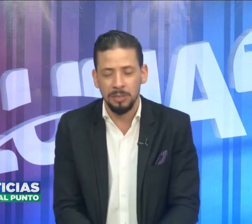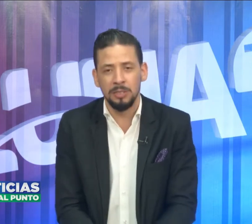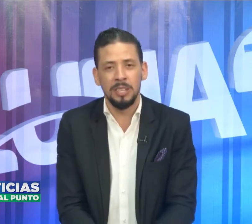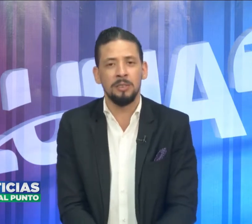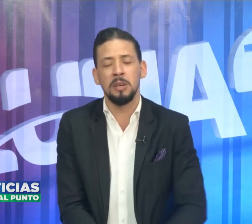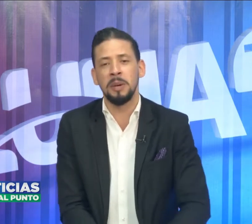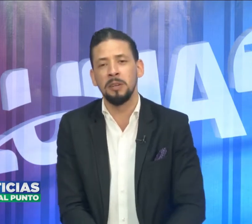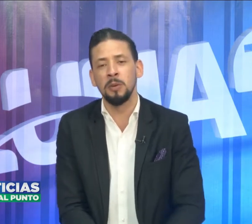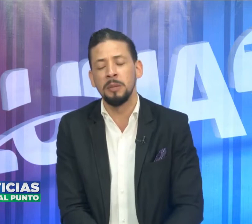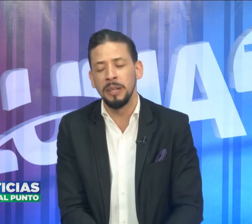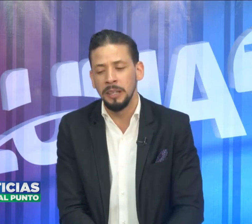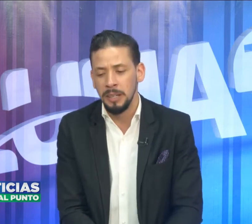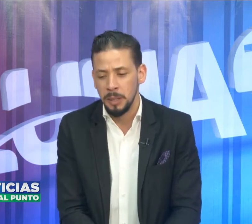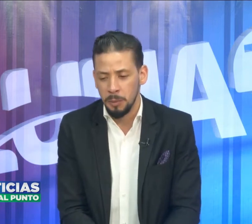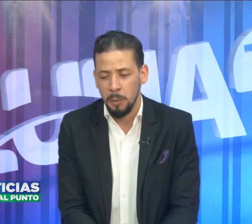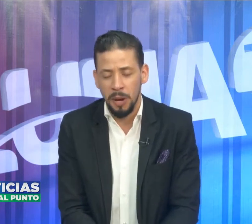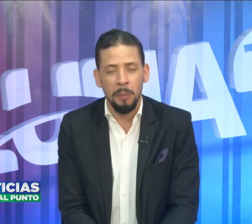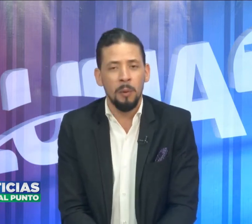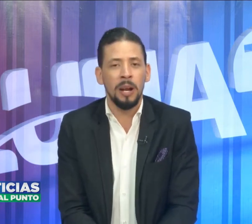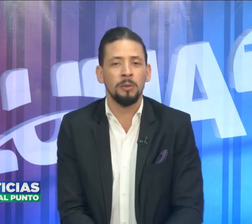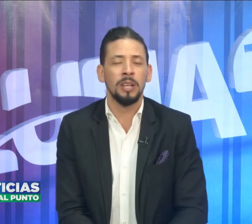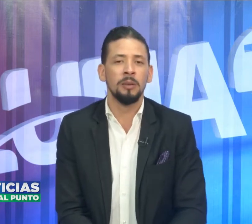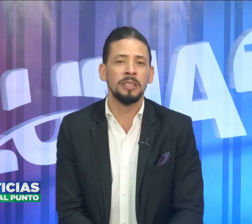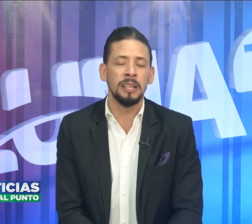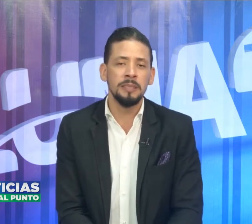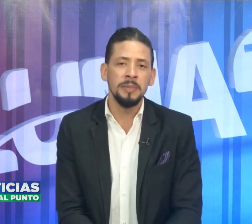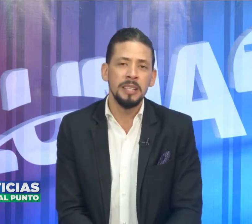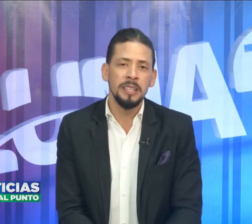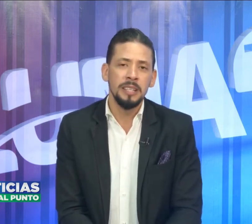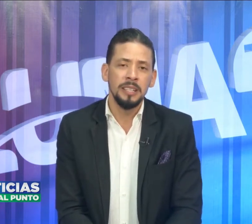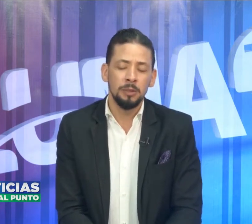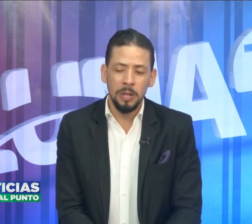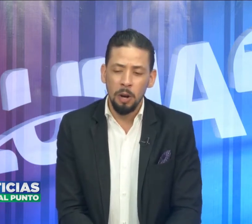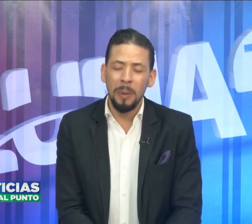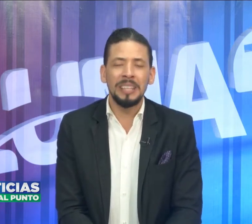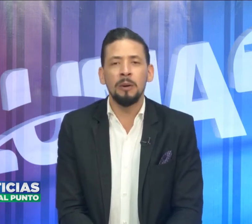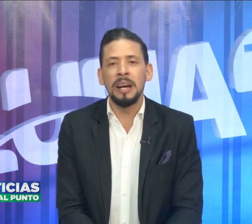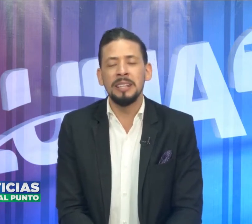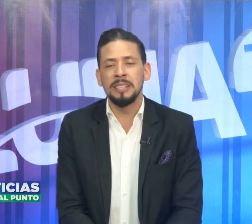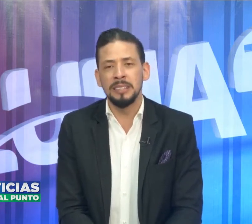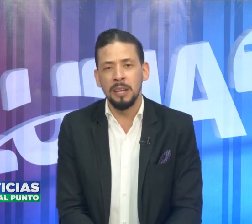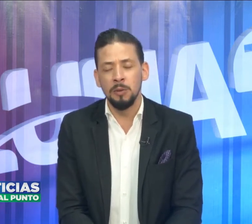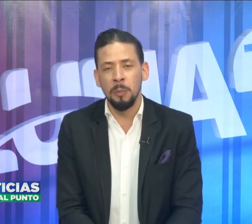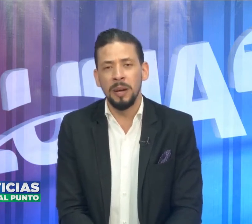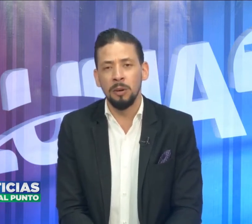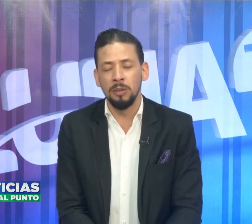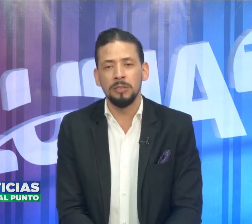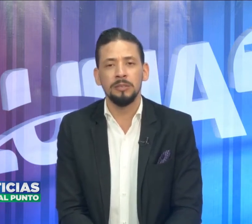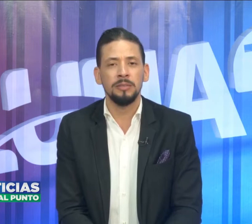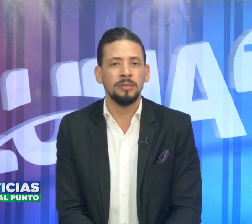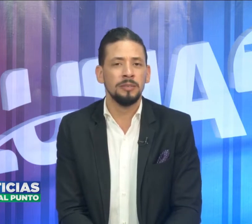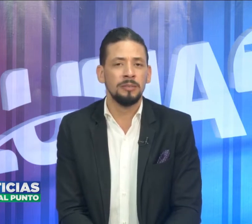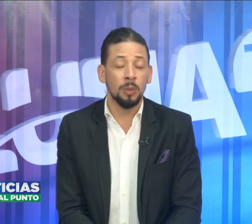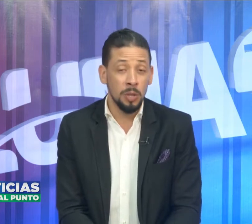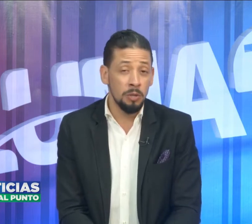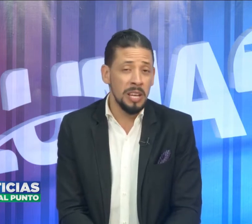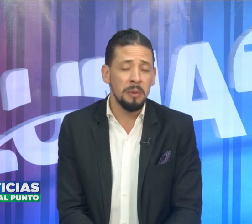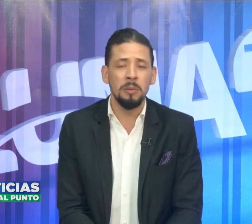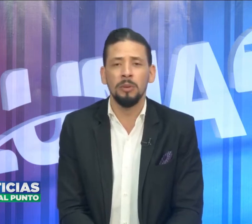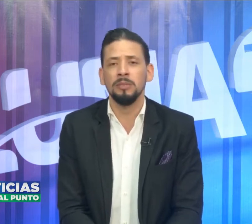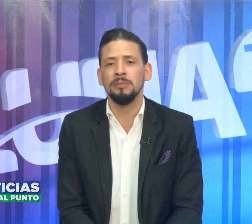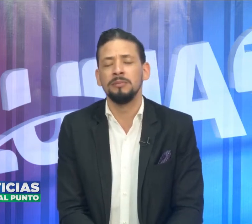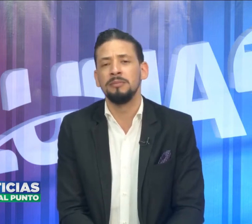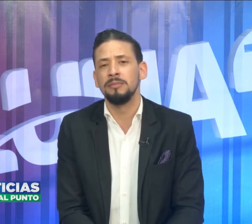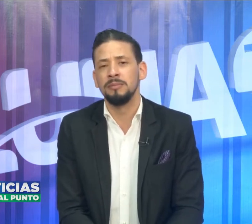matamos, yo quiero siempre incluirme. Me hubiera gustado estar ahí. Trujillo lo mataron en el 61, pero Trujillo